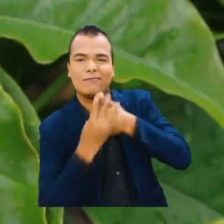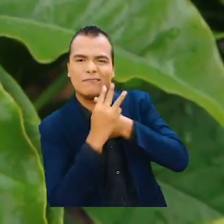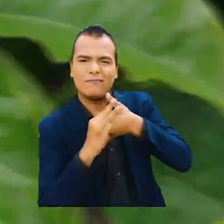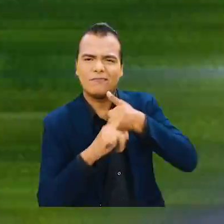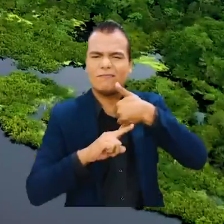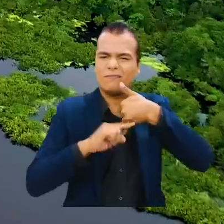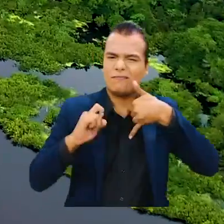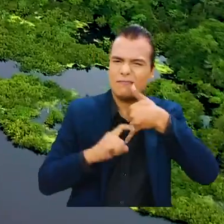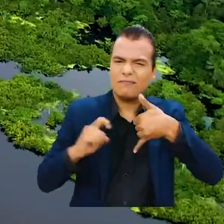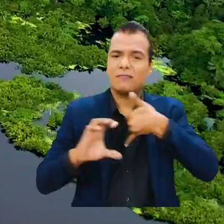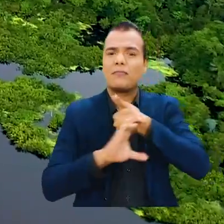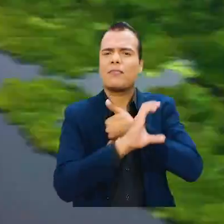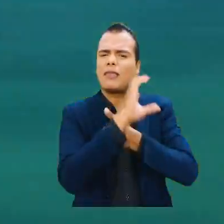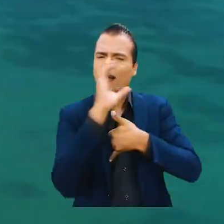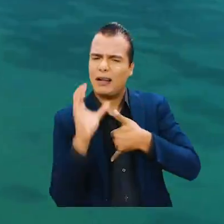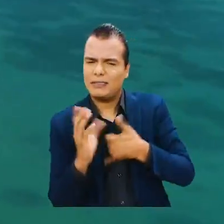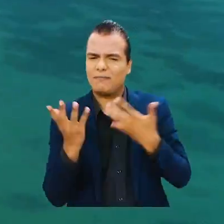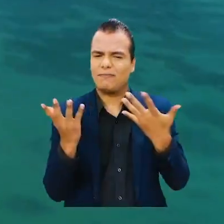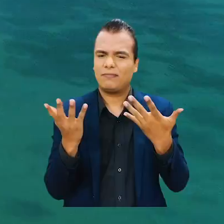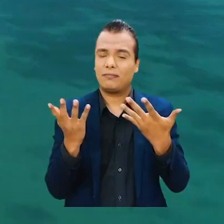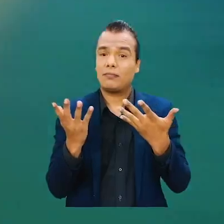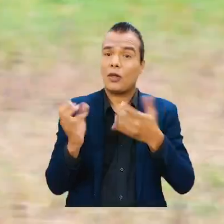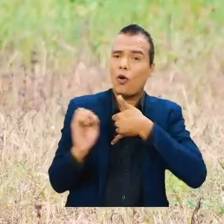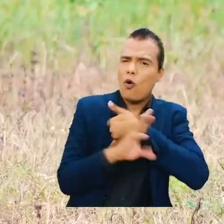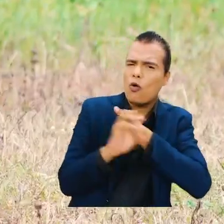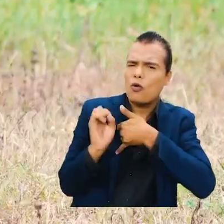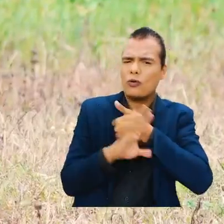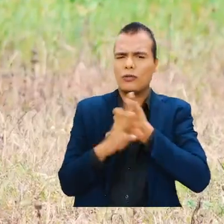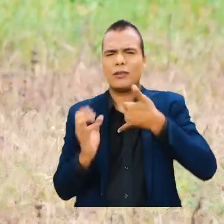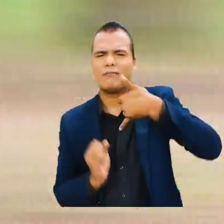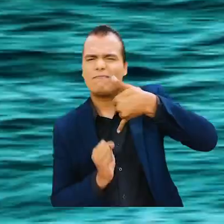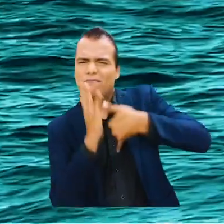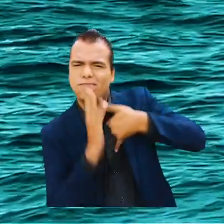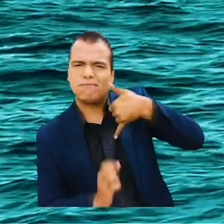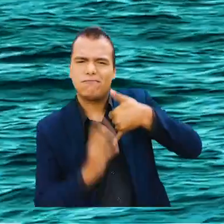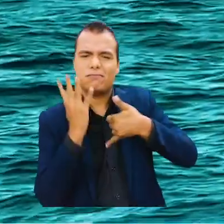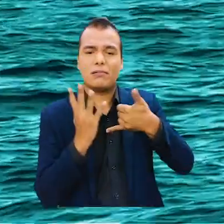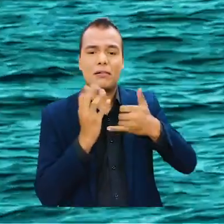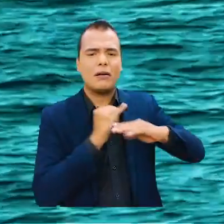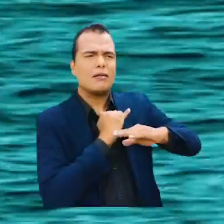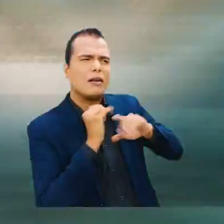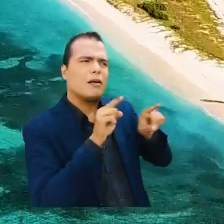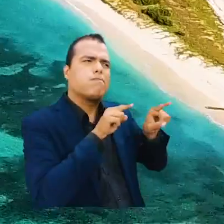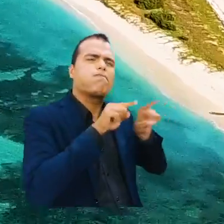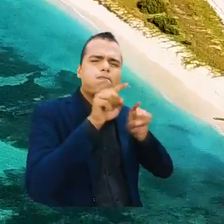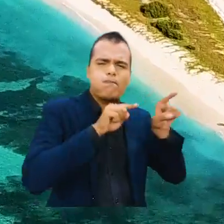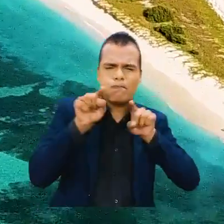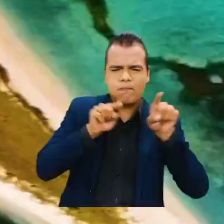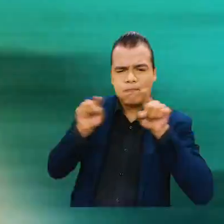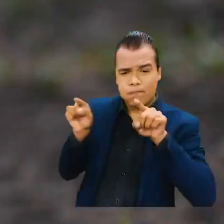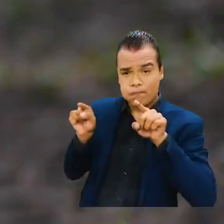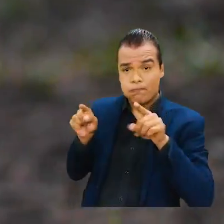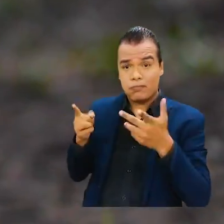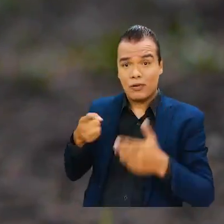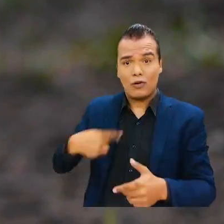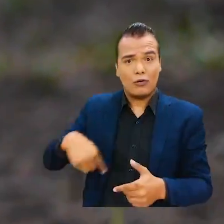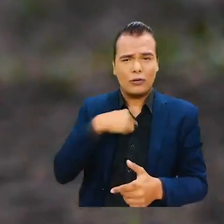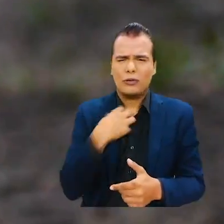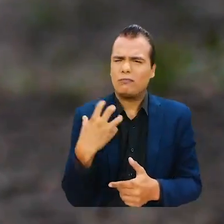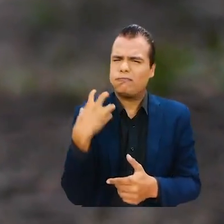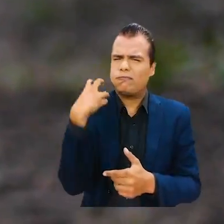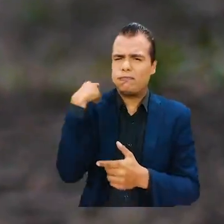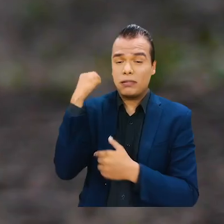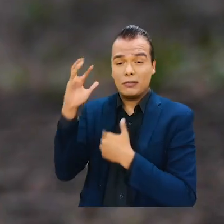Andina, Amazonía, Caribe, Orinoquía, Pacífica, Insular. Hoy